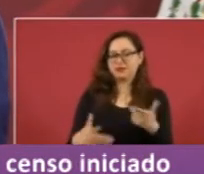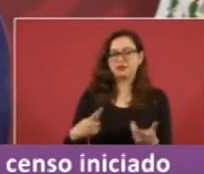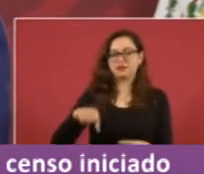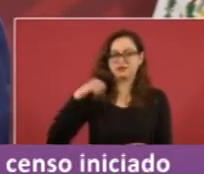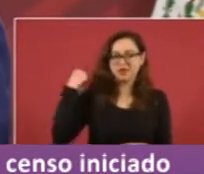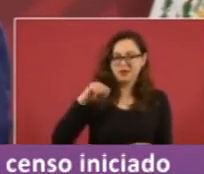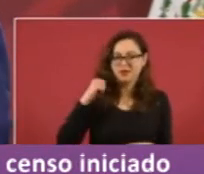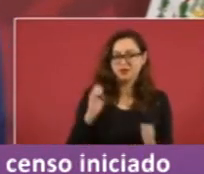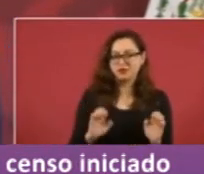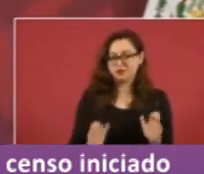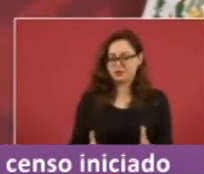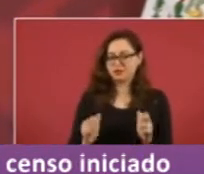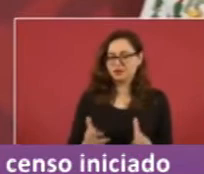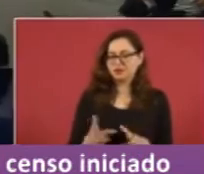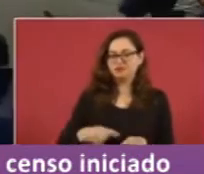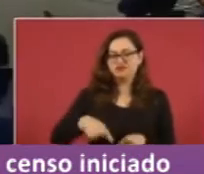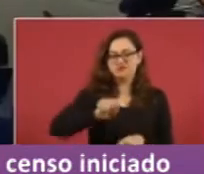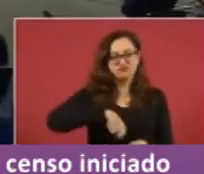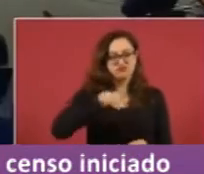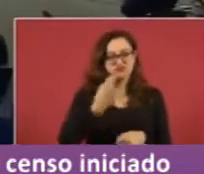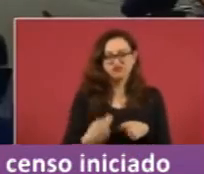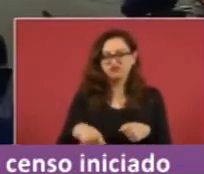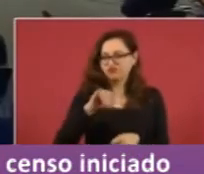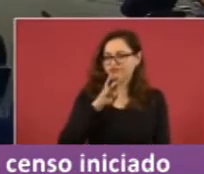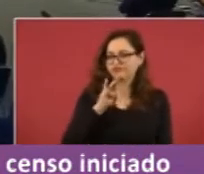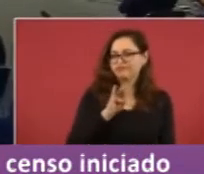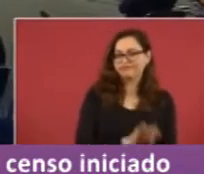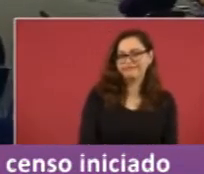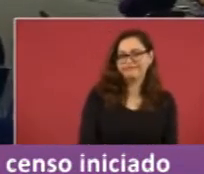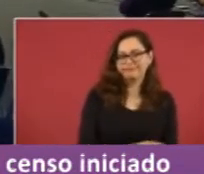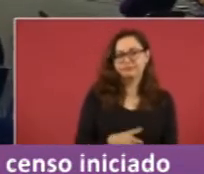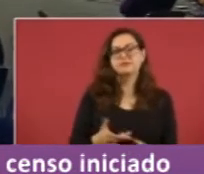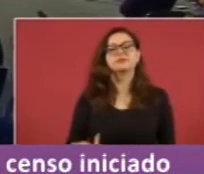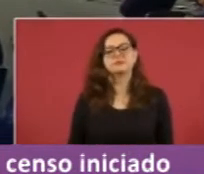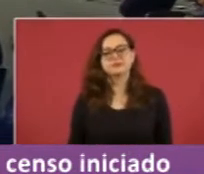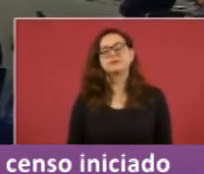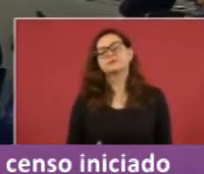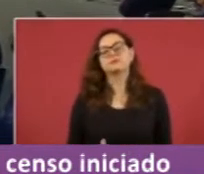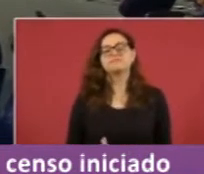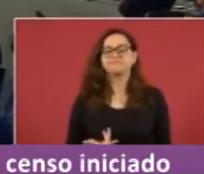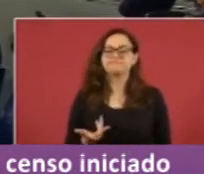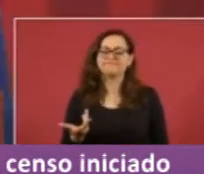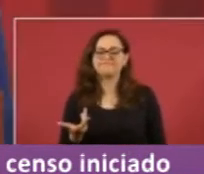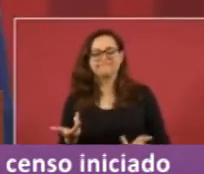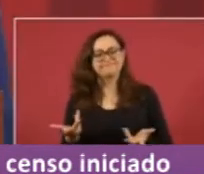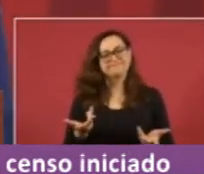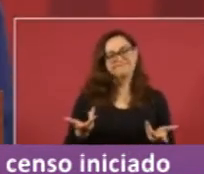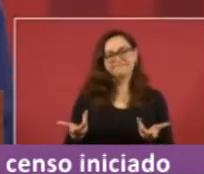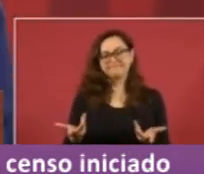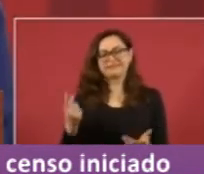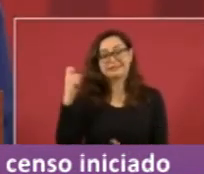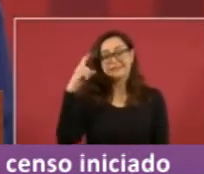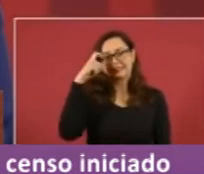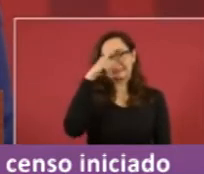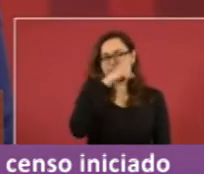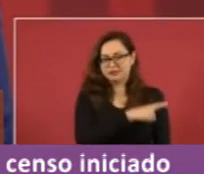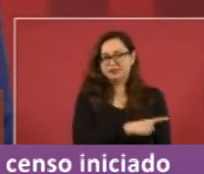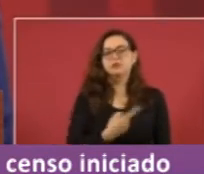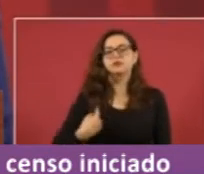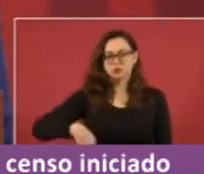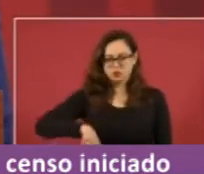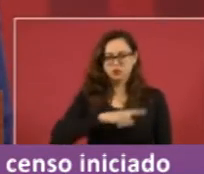por el sismo de 6.9 con epicentro en Michoacán, que ocurrió esta madrugada y se sintió en al menos 5 estados, como parte de una réplica del temblor